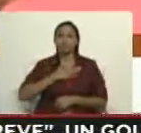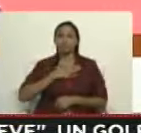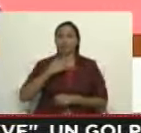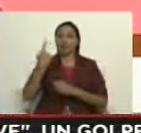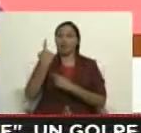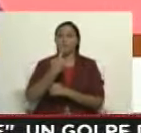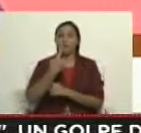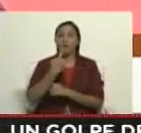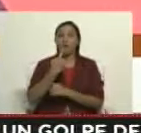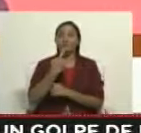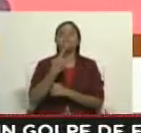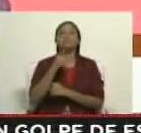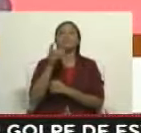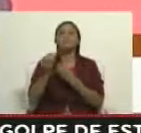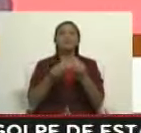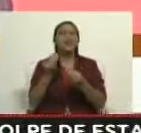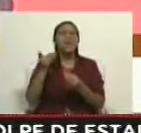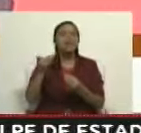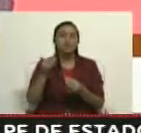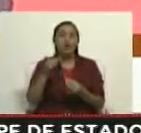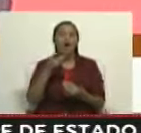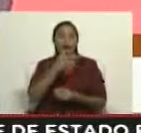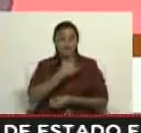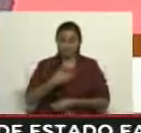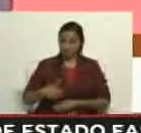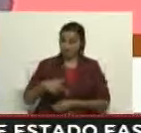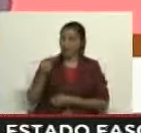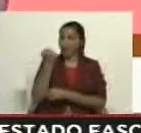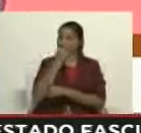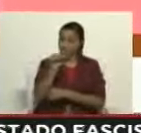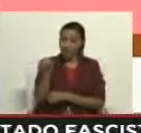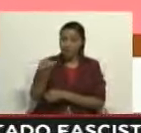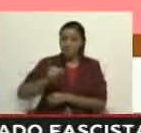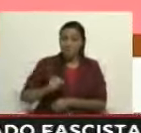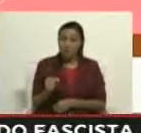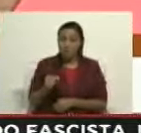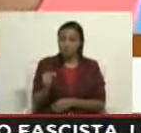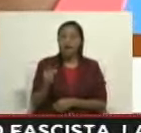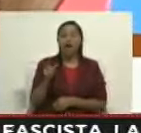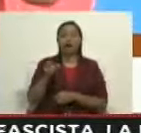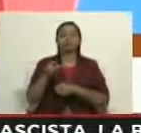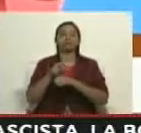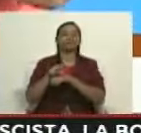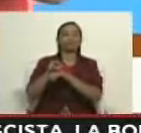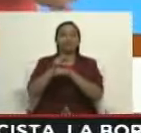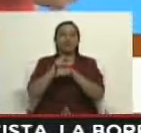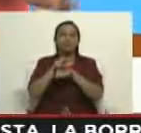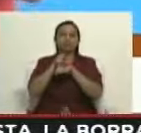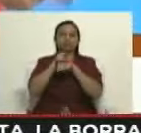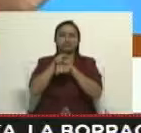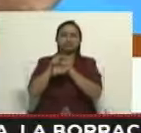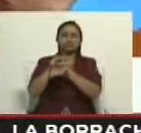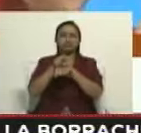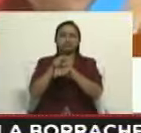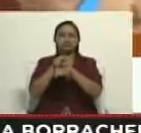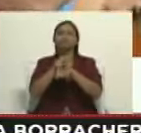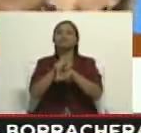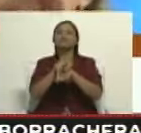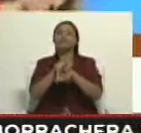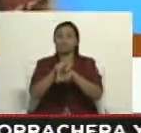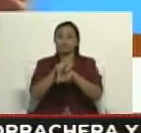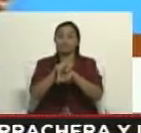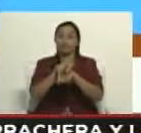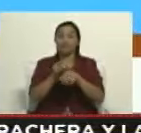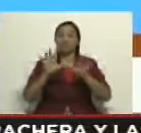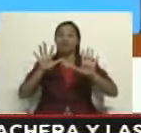6 tanques de guerra MX-30 y tomó la policía en la madrugada del 9 de mayo de